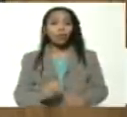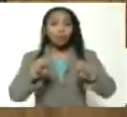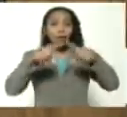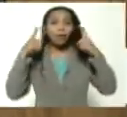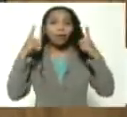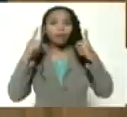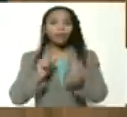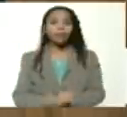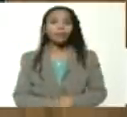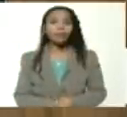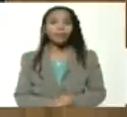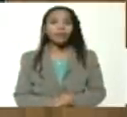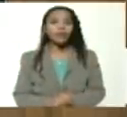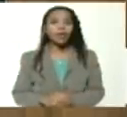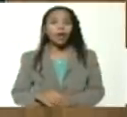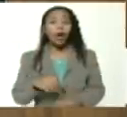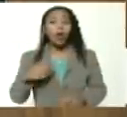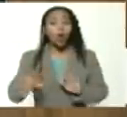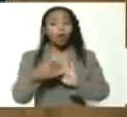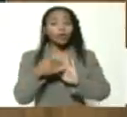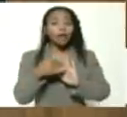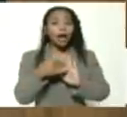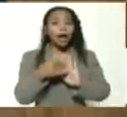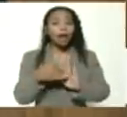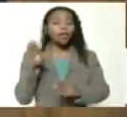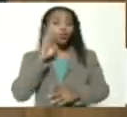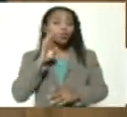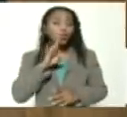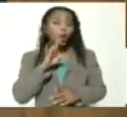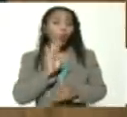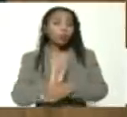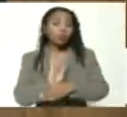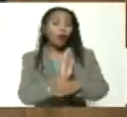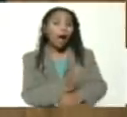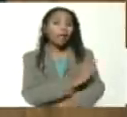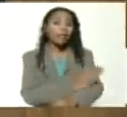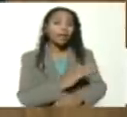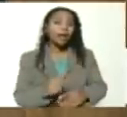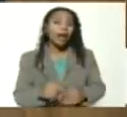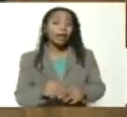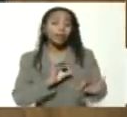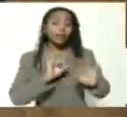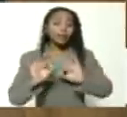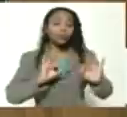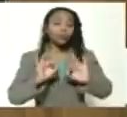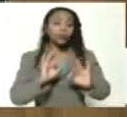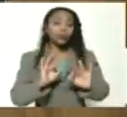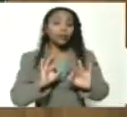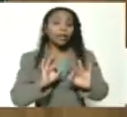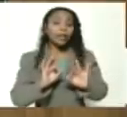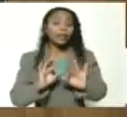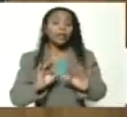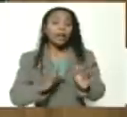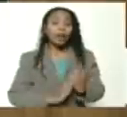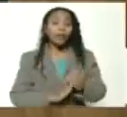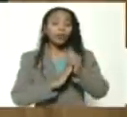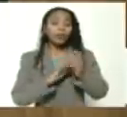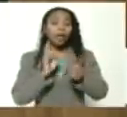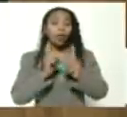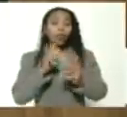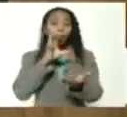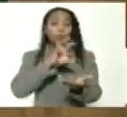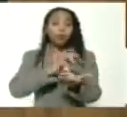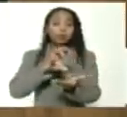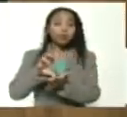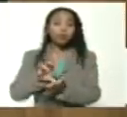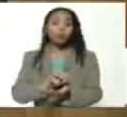antidrogas, contra la extorsión y prevención y de prevención contra la legitimación de capitales.